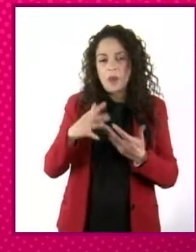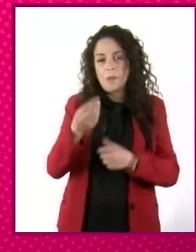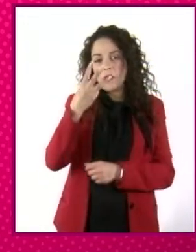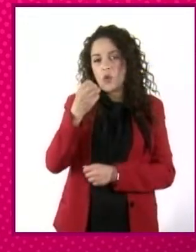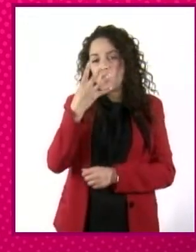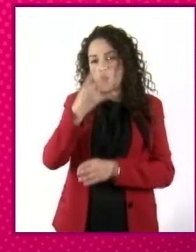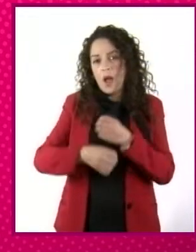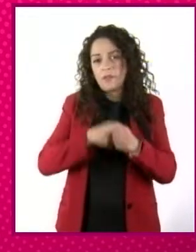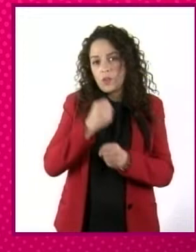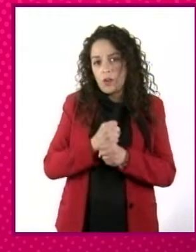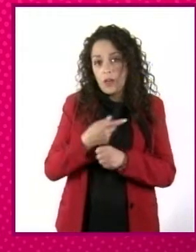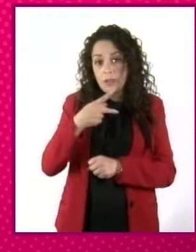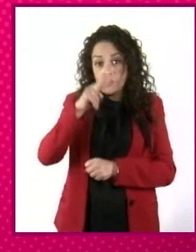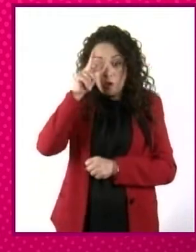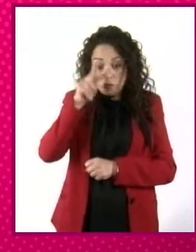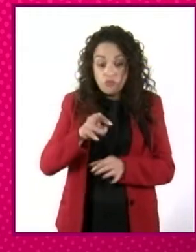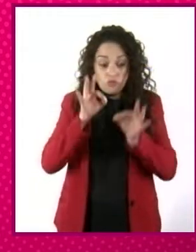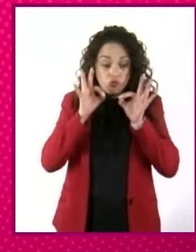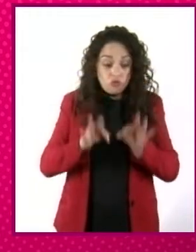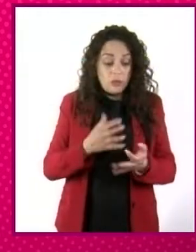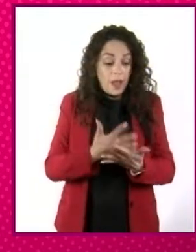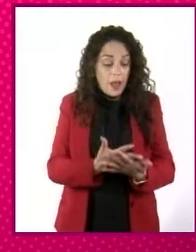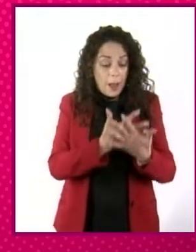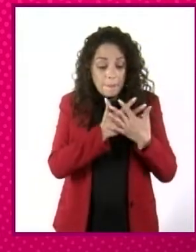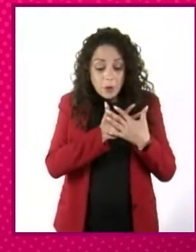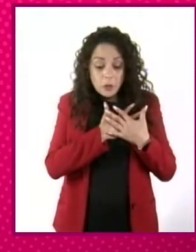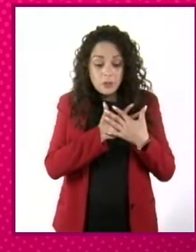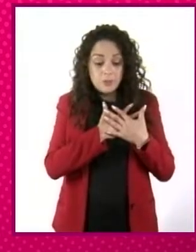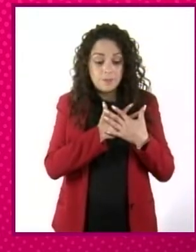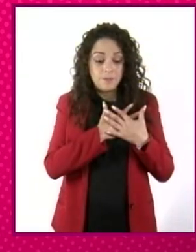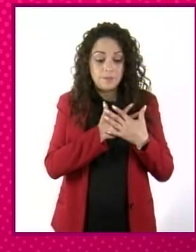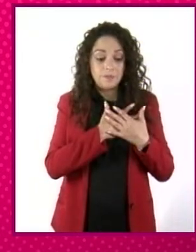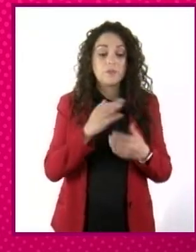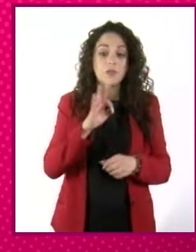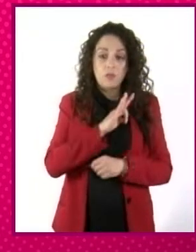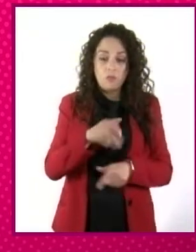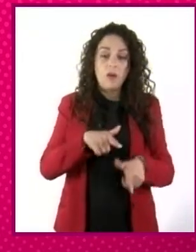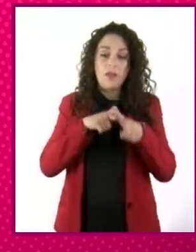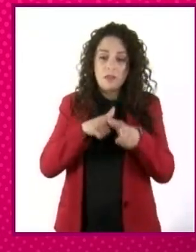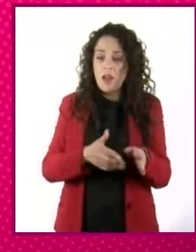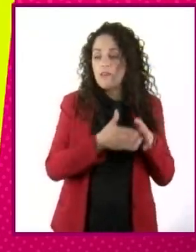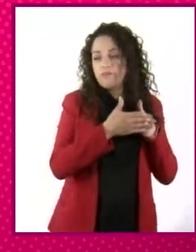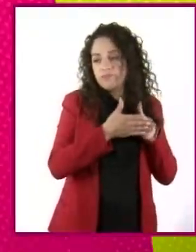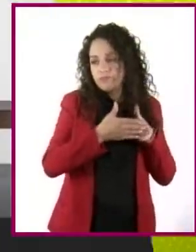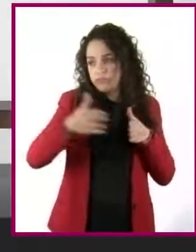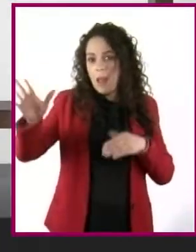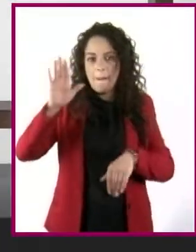yo creo que tiene la posibilidad de perdurar más allá de eso.